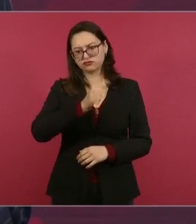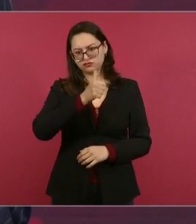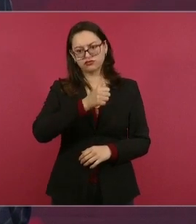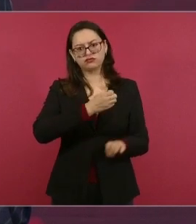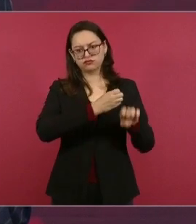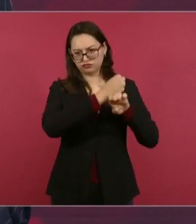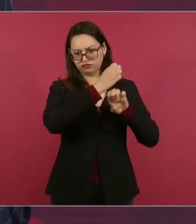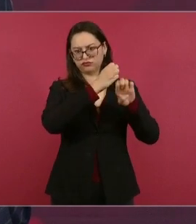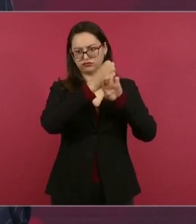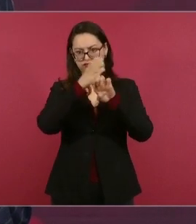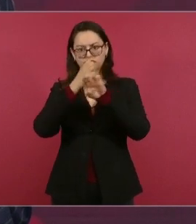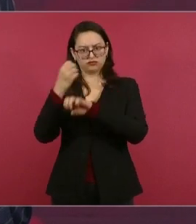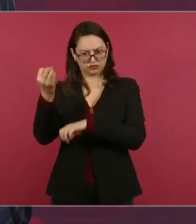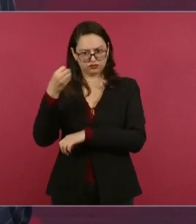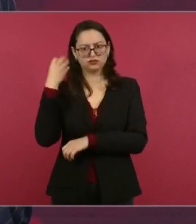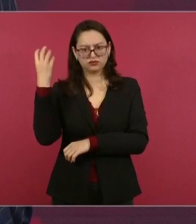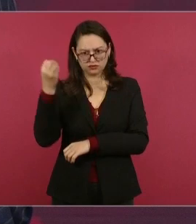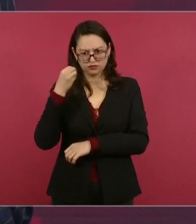la